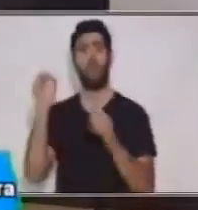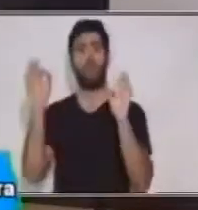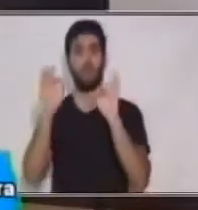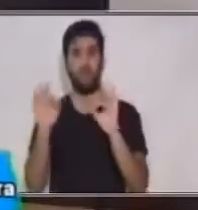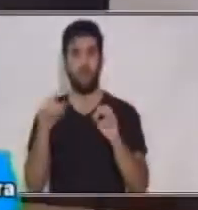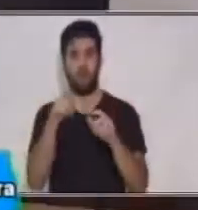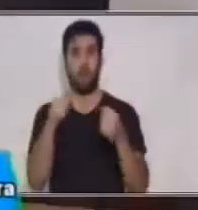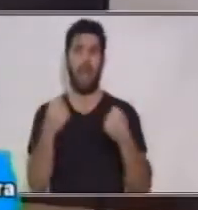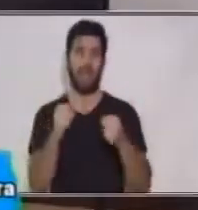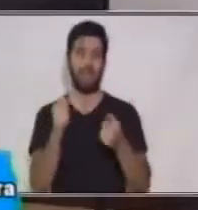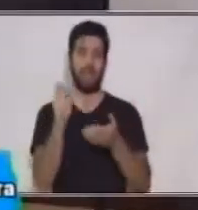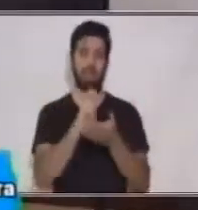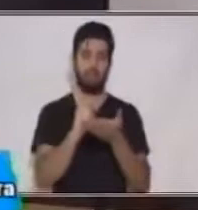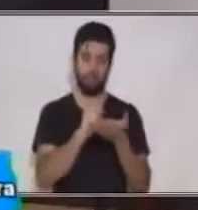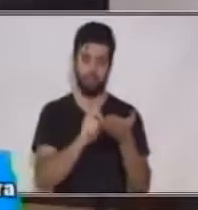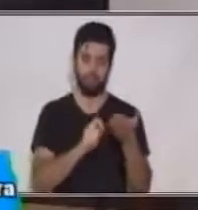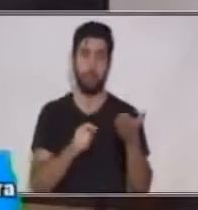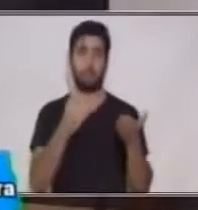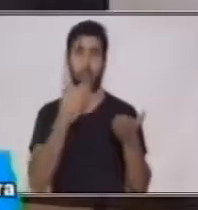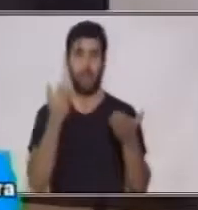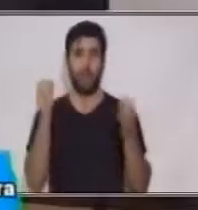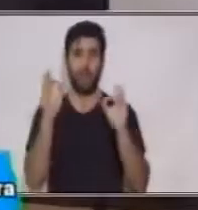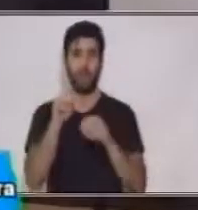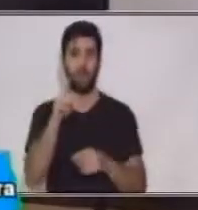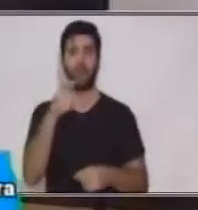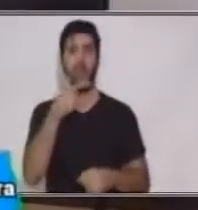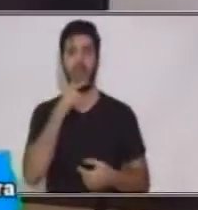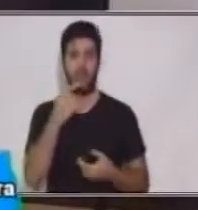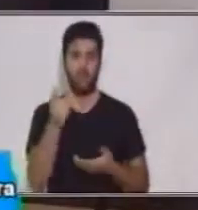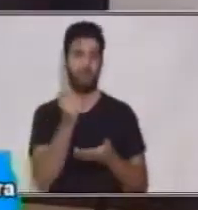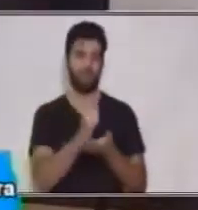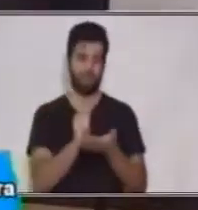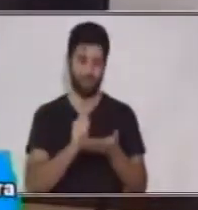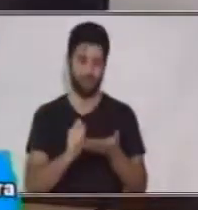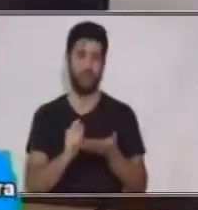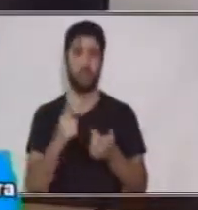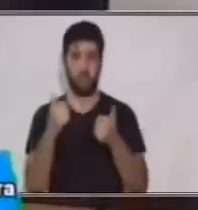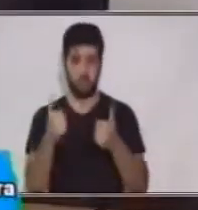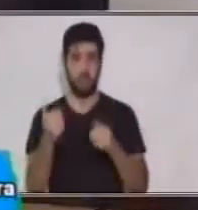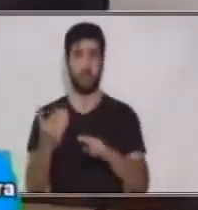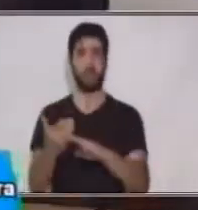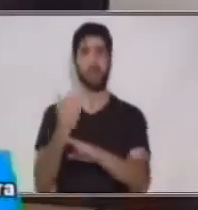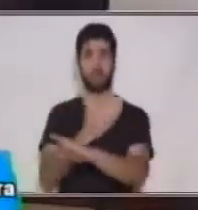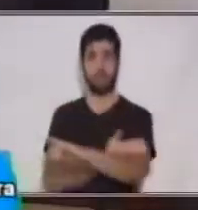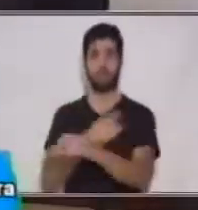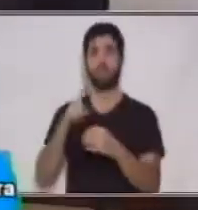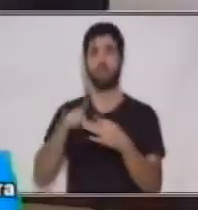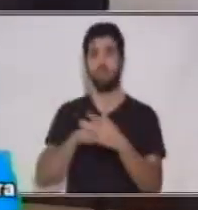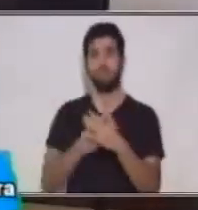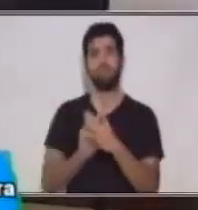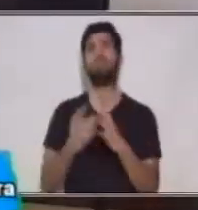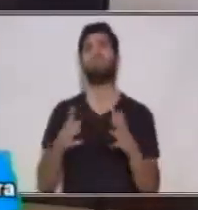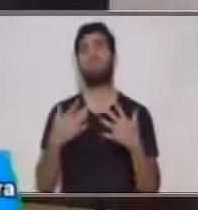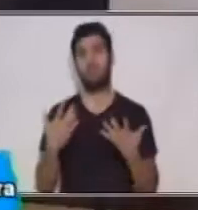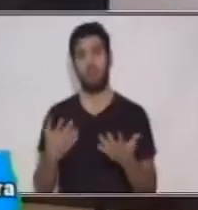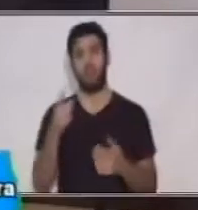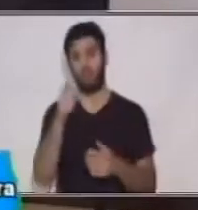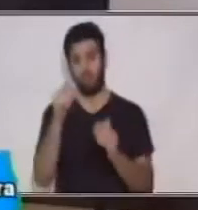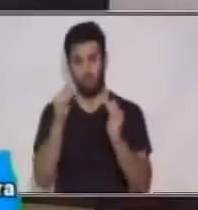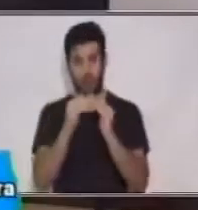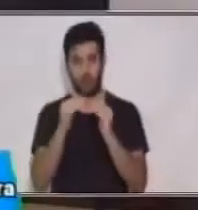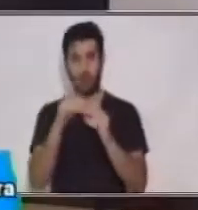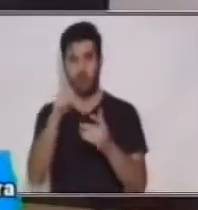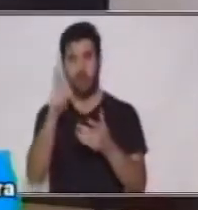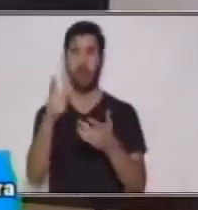poder hacer textos escritos, la lingüística. Antes de empezar te recomiendo que en tu casa debes lavarte